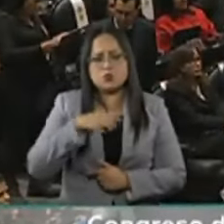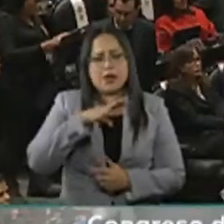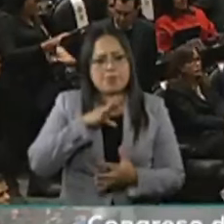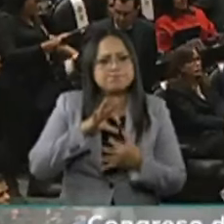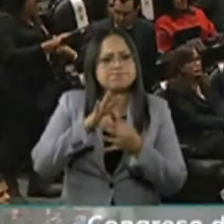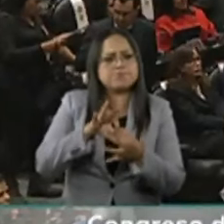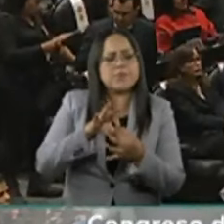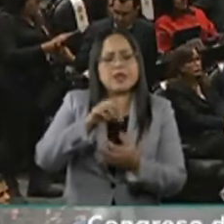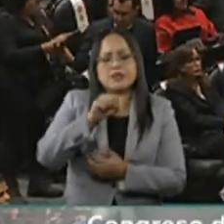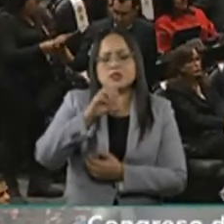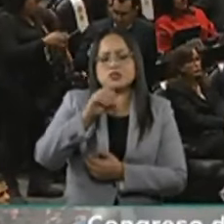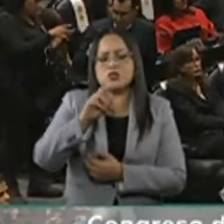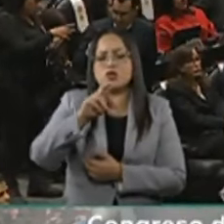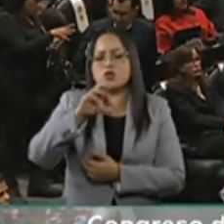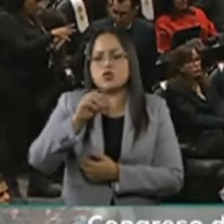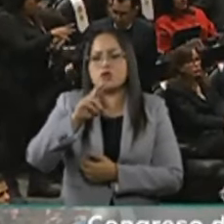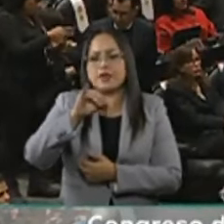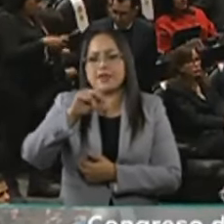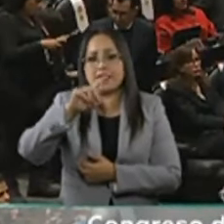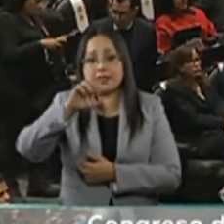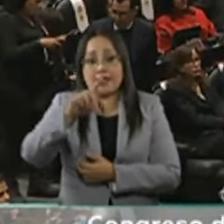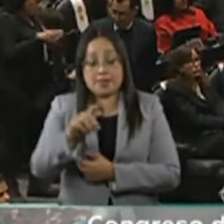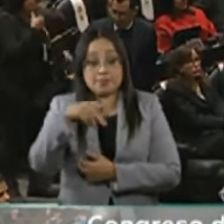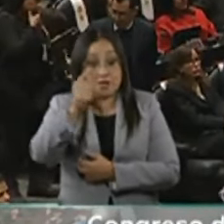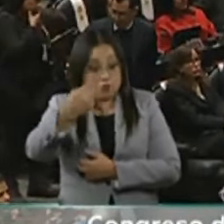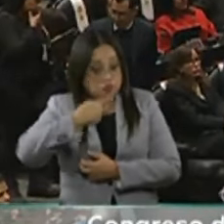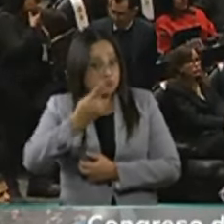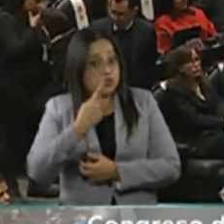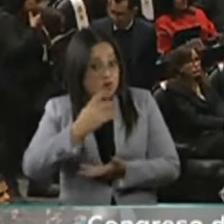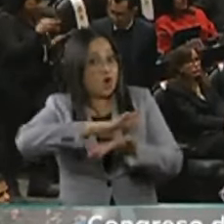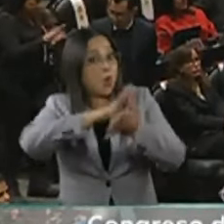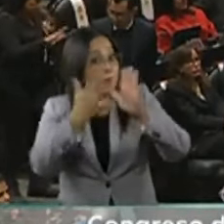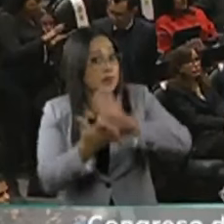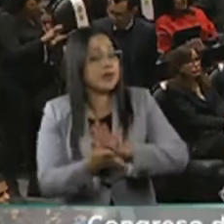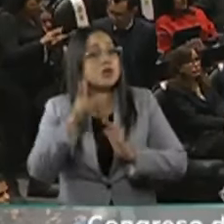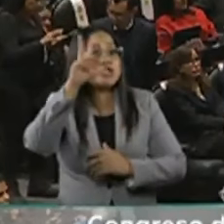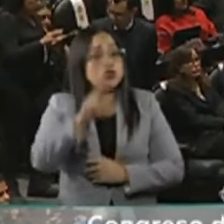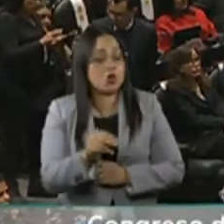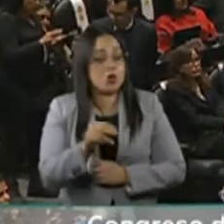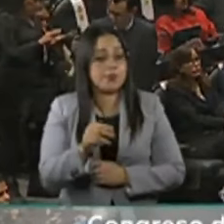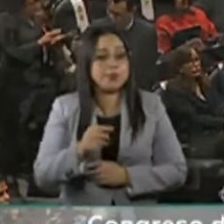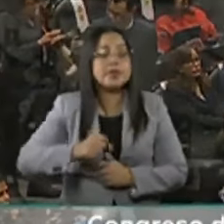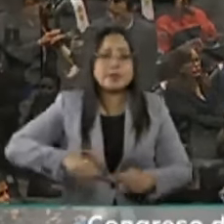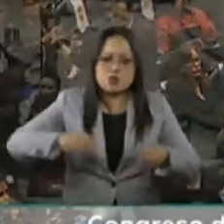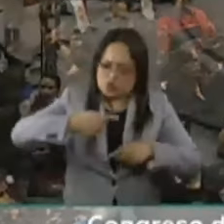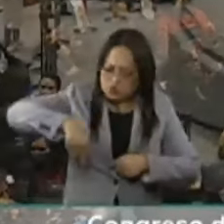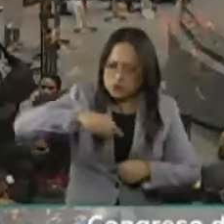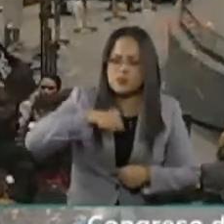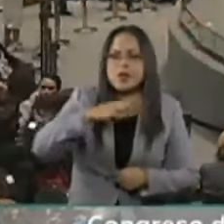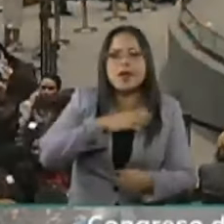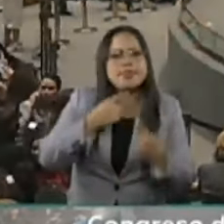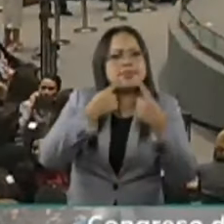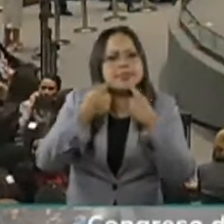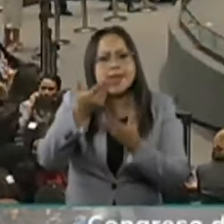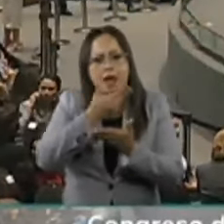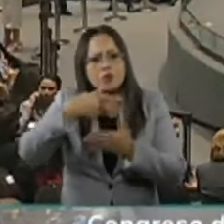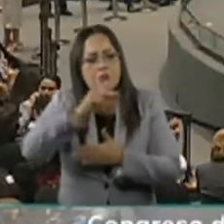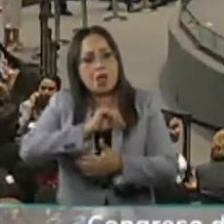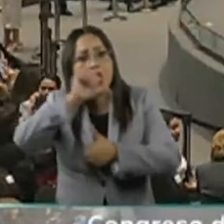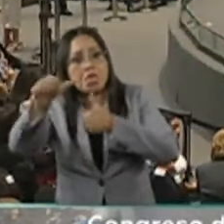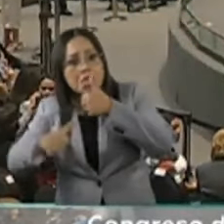sororidad, pero no complicidad. Encontrará también diálogo, pero no